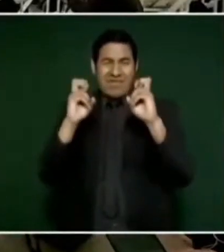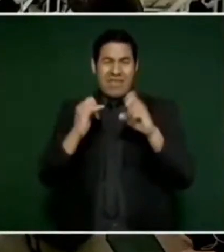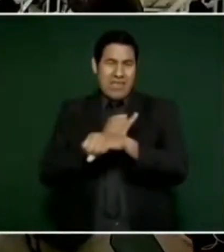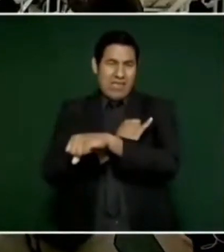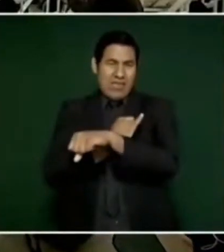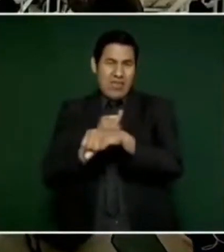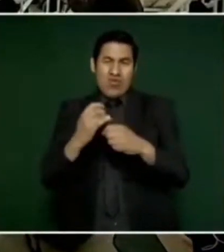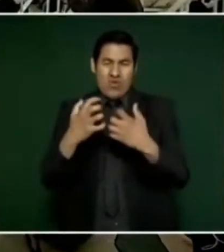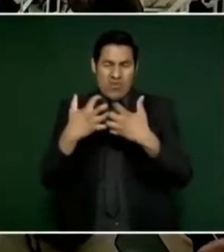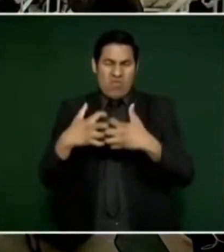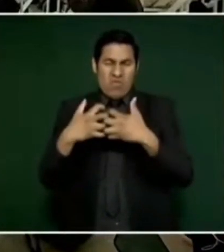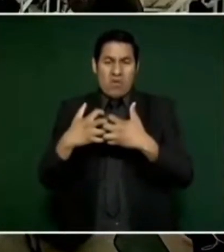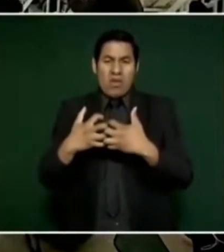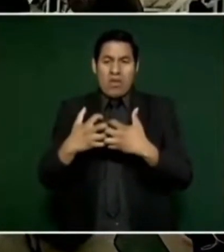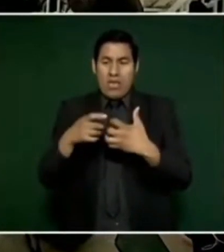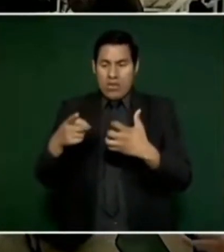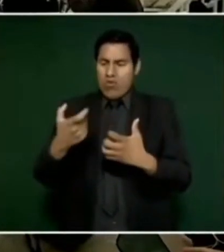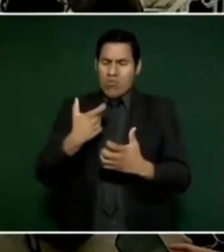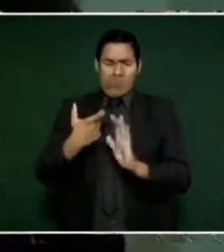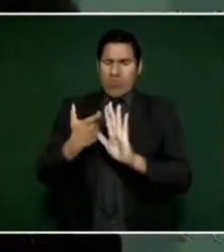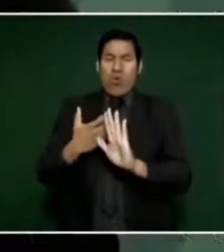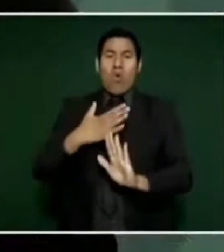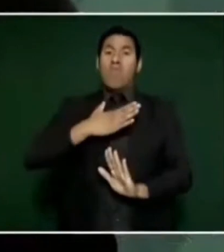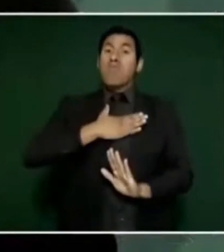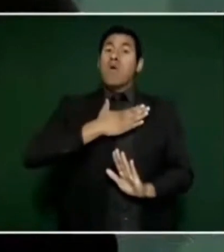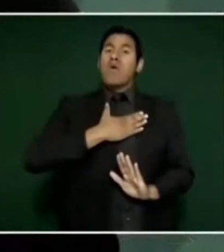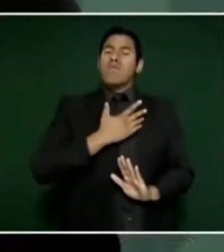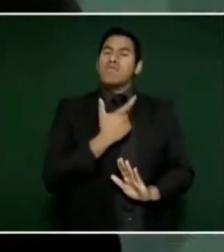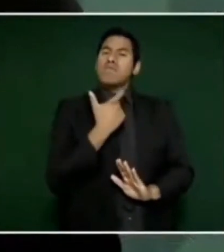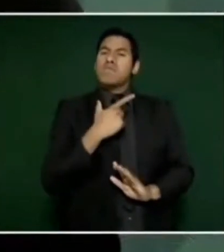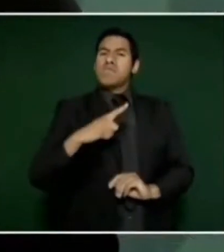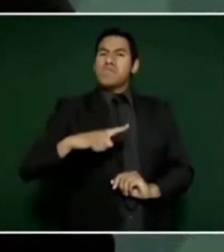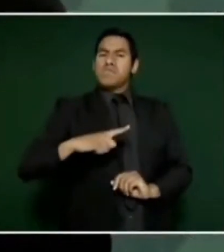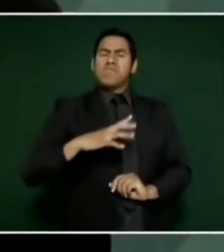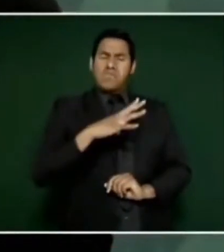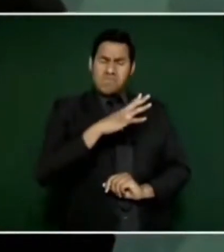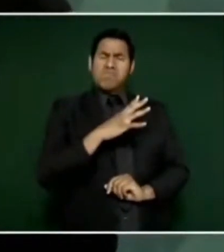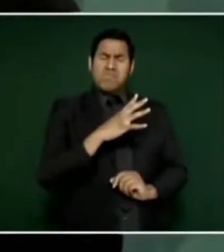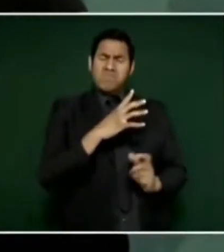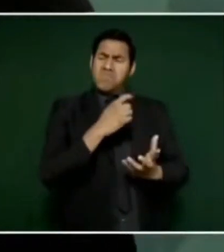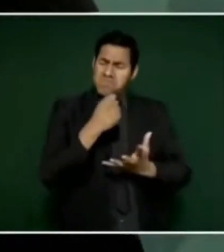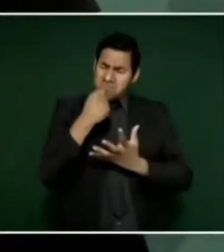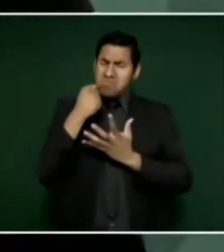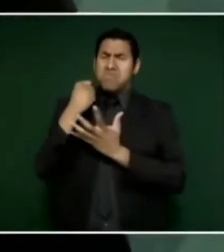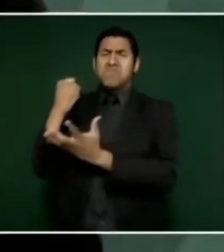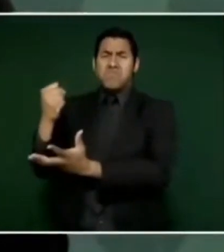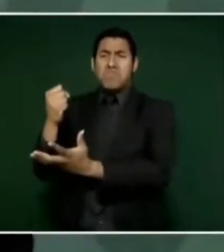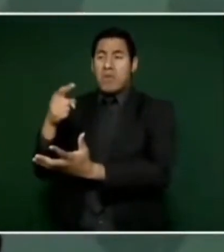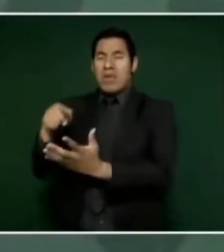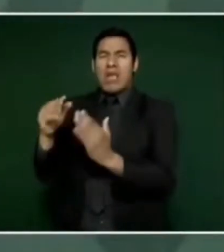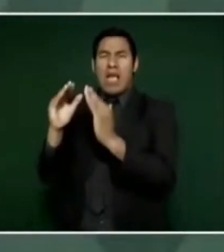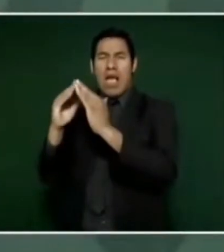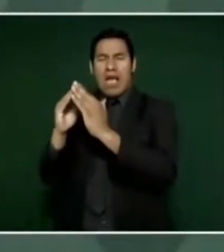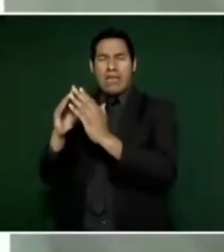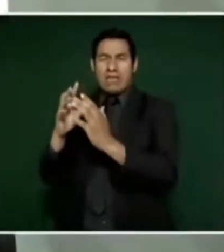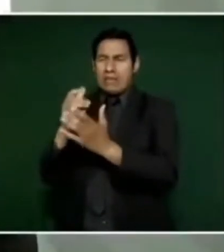con dinero de nosotros, con dinero propio. Nada más en vivienda estamos